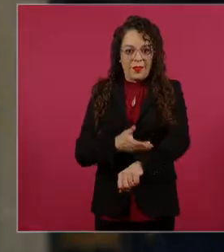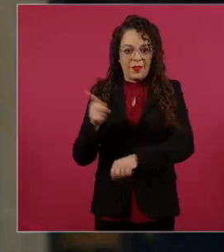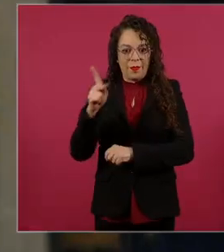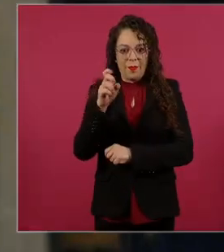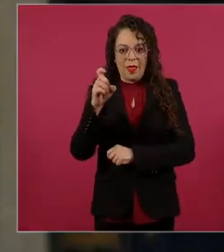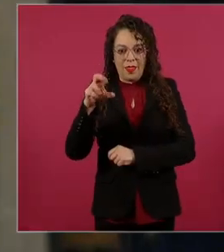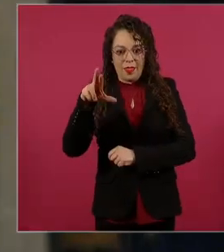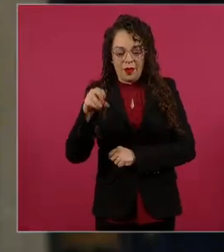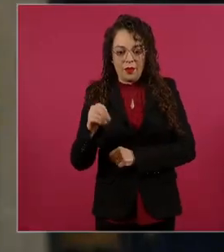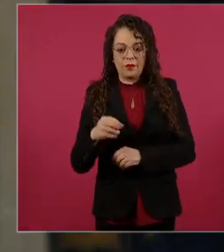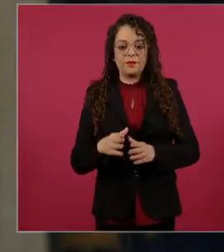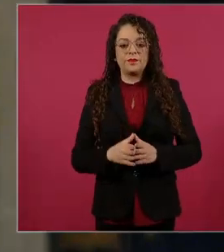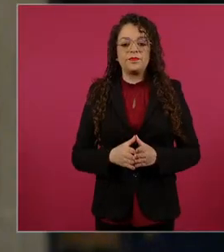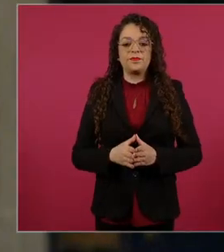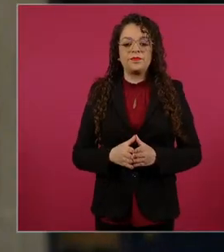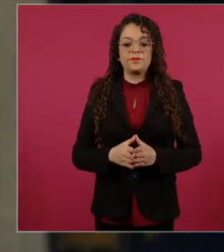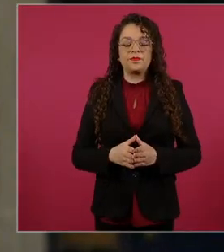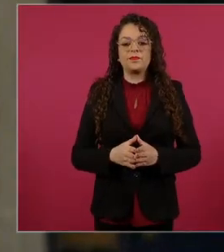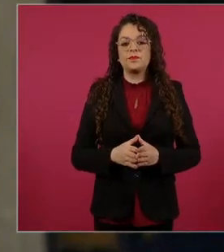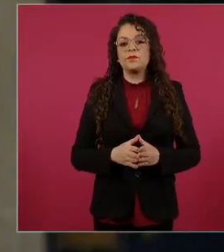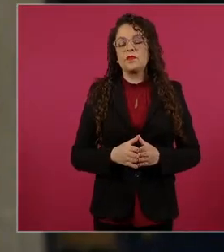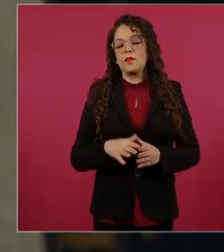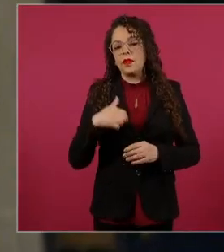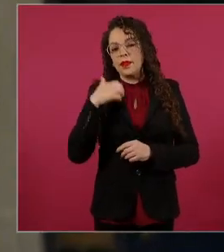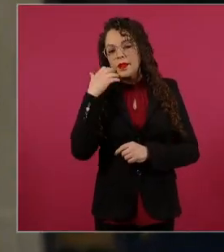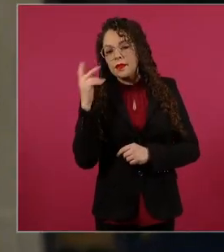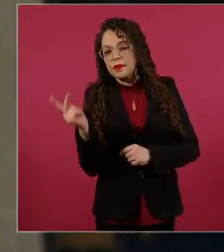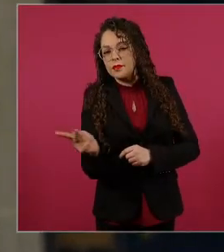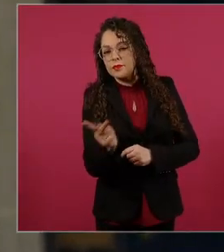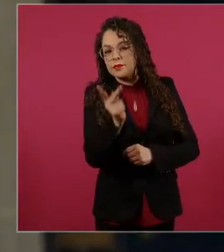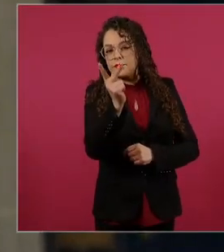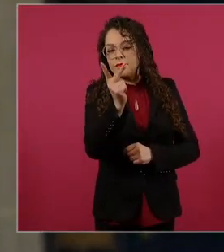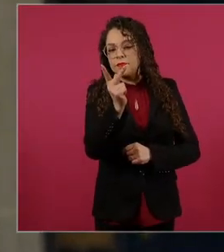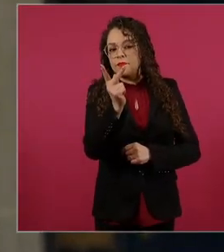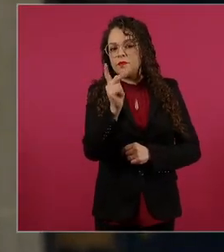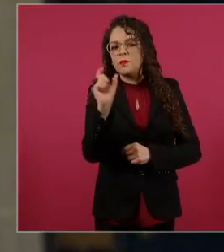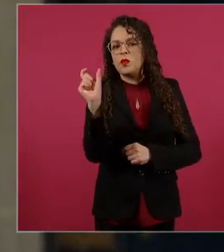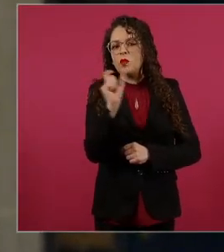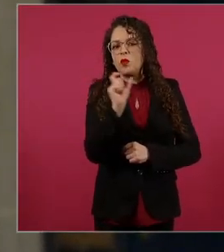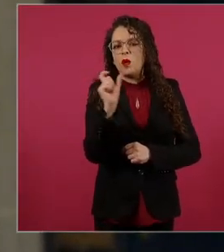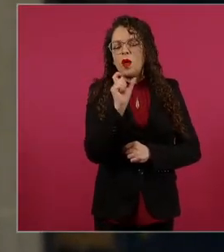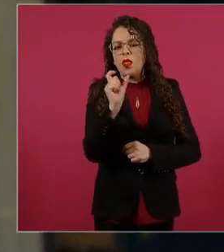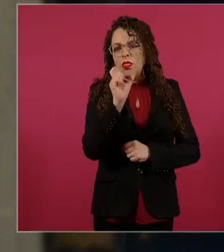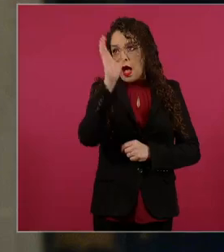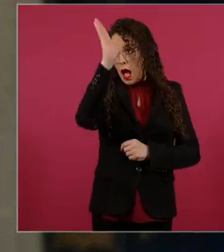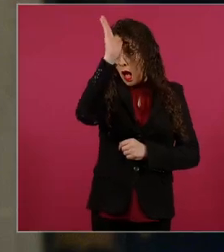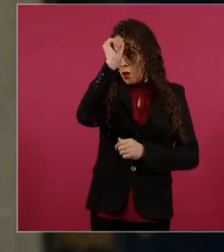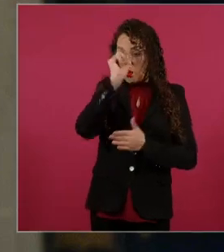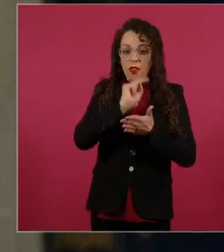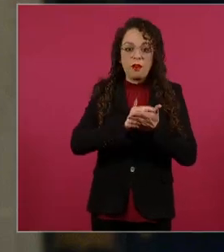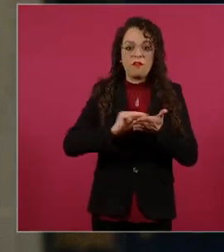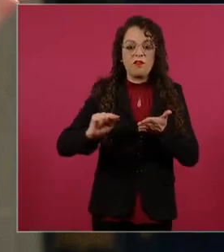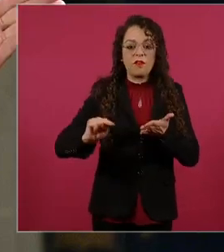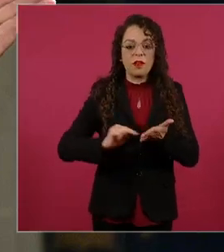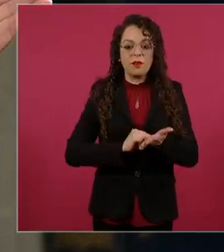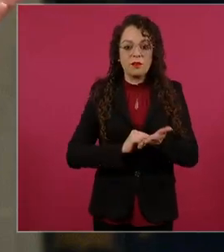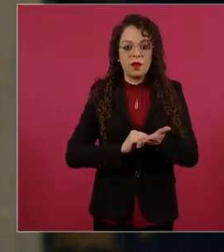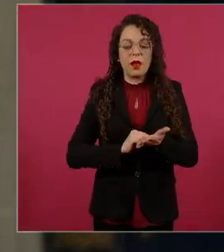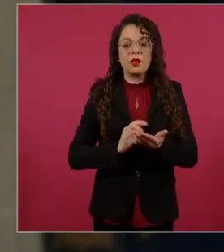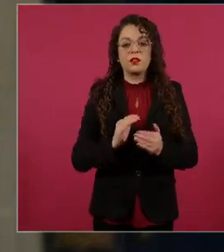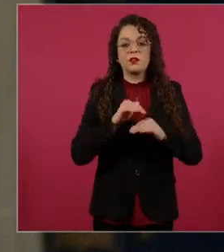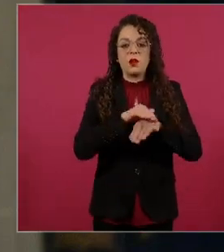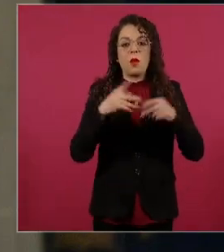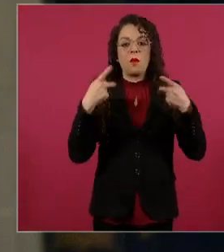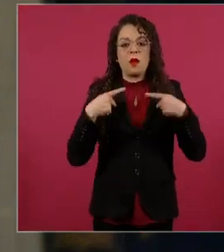es preguntarle cuándo va a firmar el convenio para lo que tiene que ver con la cuestión de que uno se pueda atender tanto en el IMSS